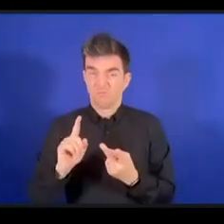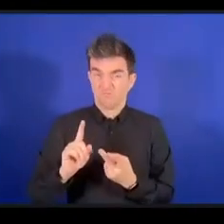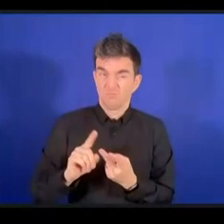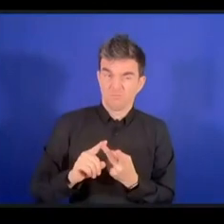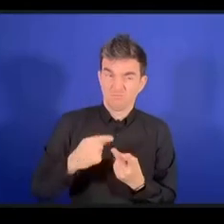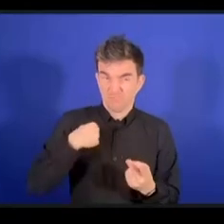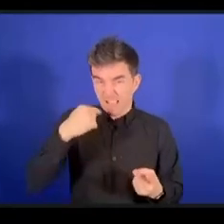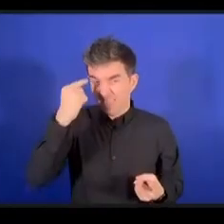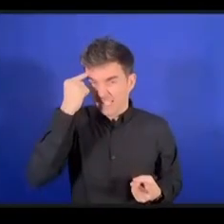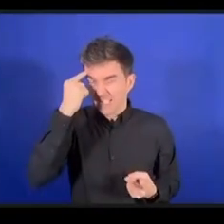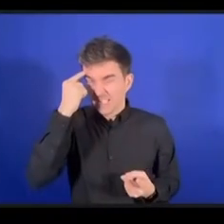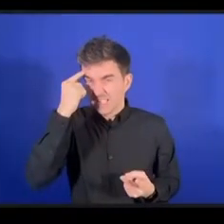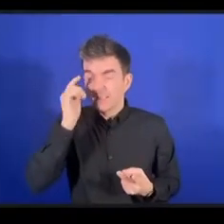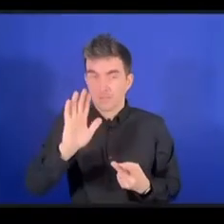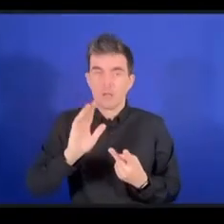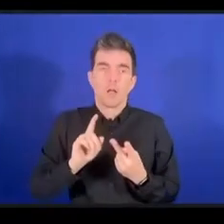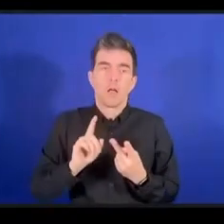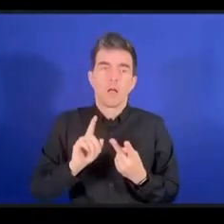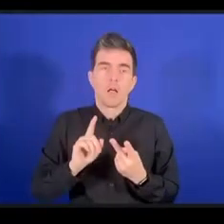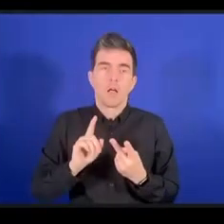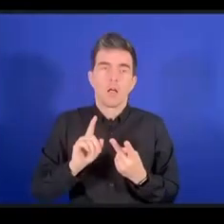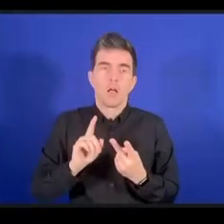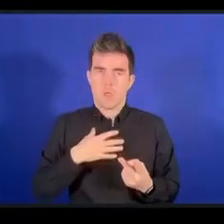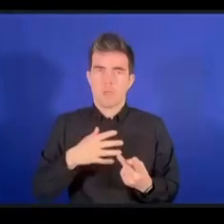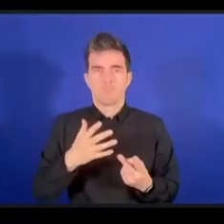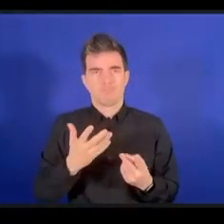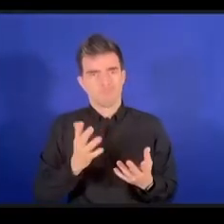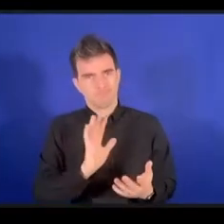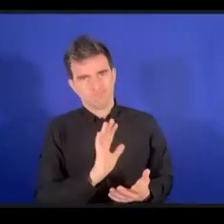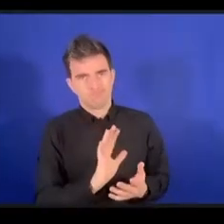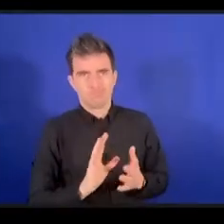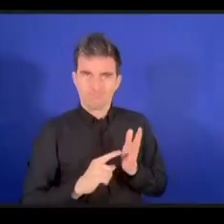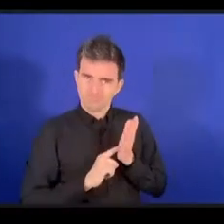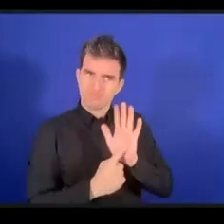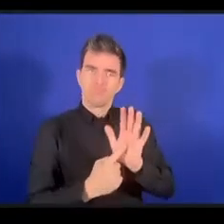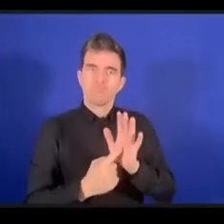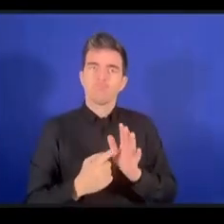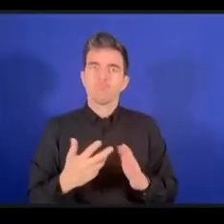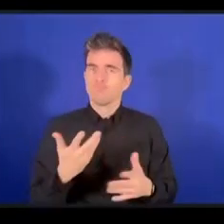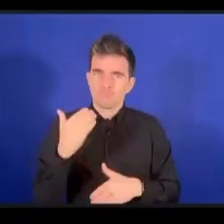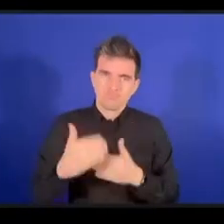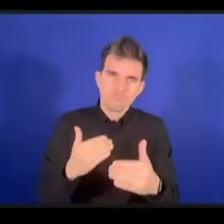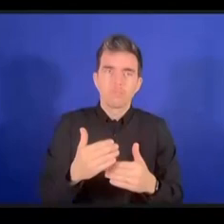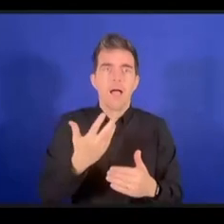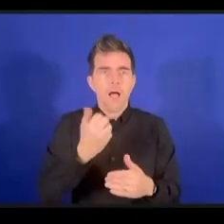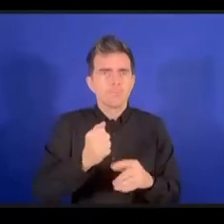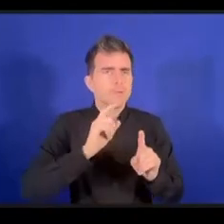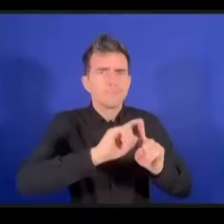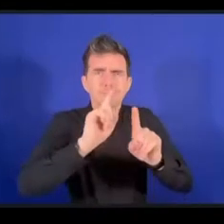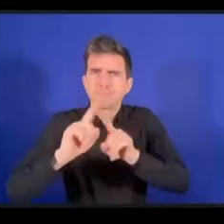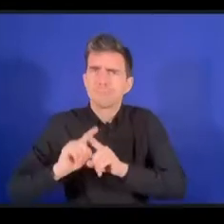que necesitamos celebrar Este modelo felicitarnos por ese modelo